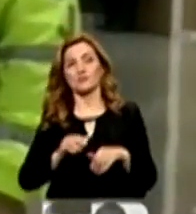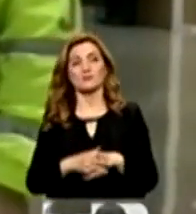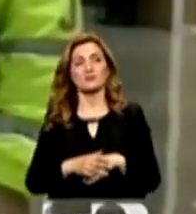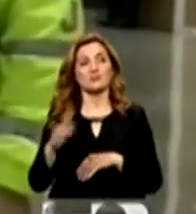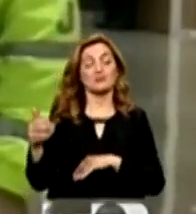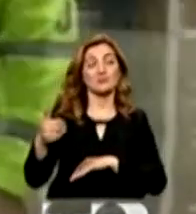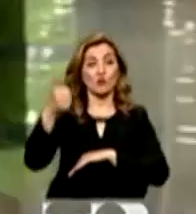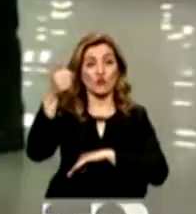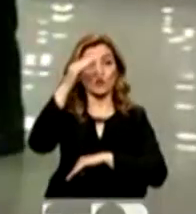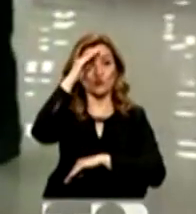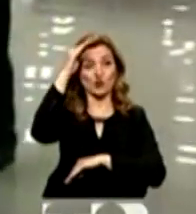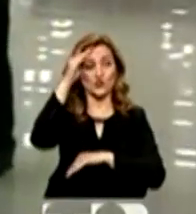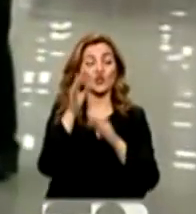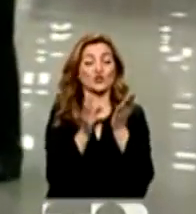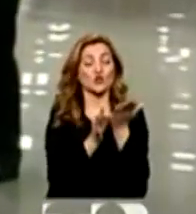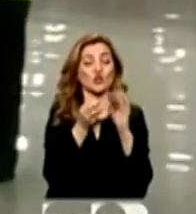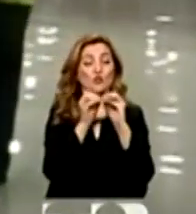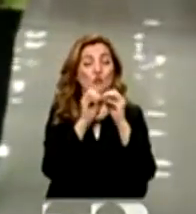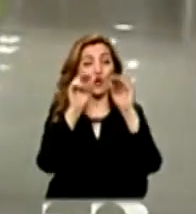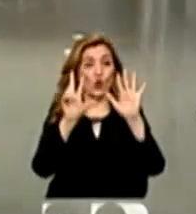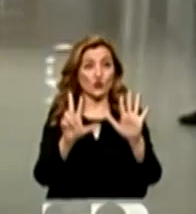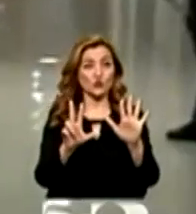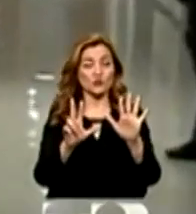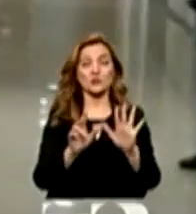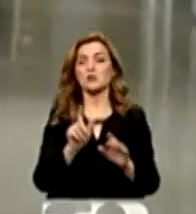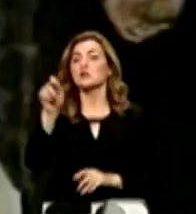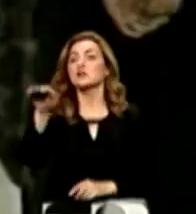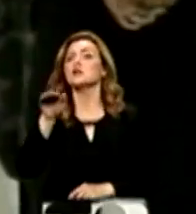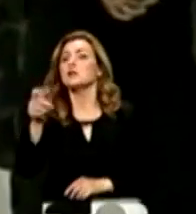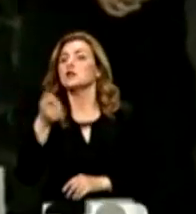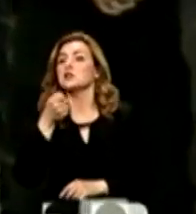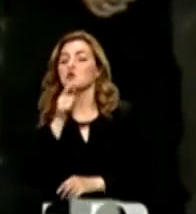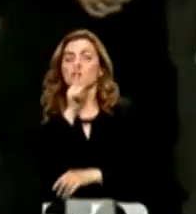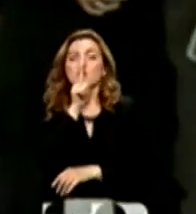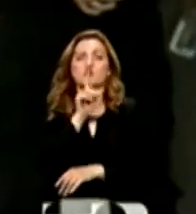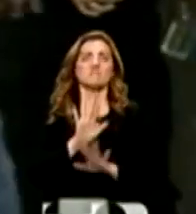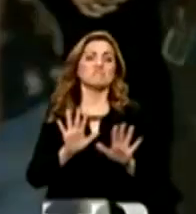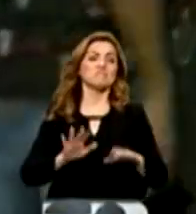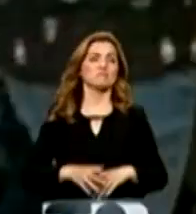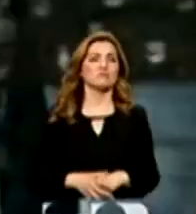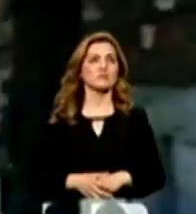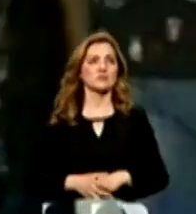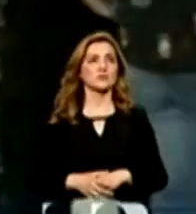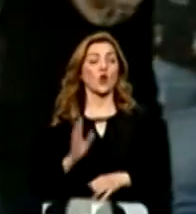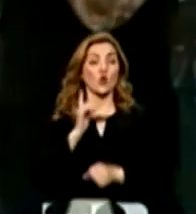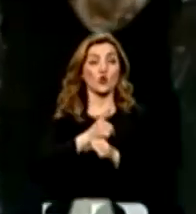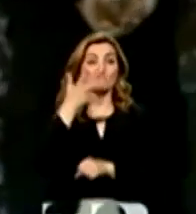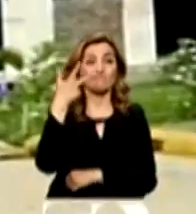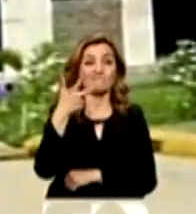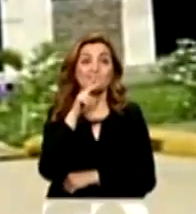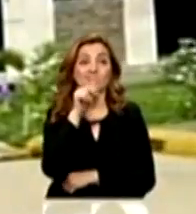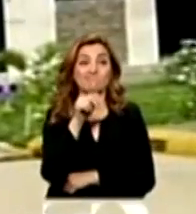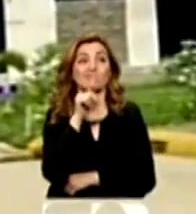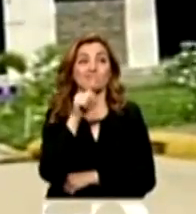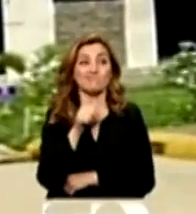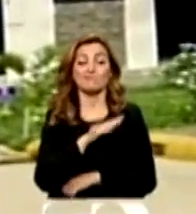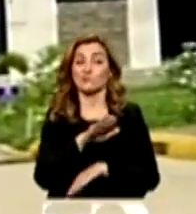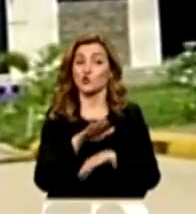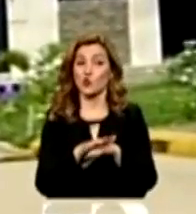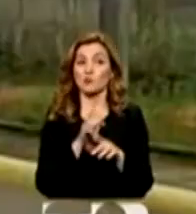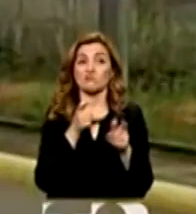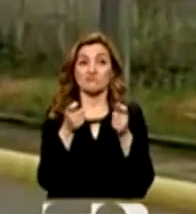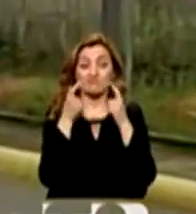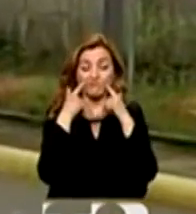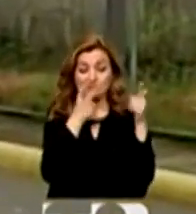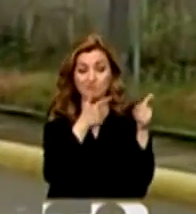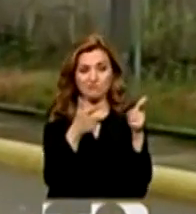comandante de la policía de la zona 8, quien no dio declaraciones. Aún quedan por ejecutarse 3 órdenes de detención que pesan sobre otros operadores